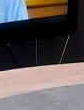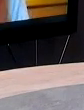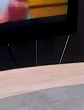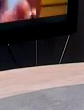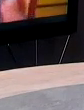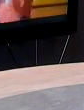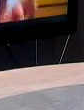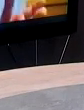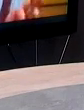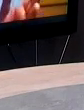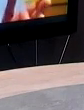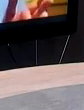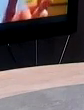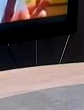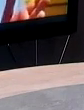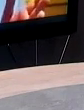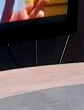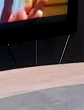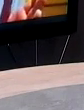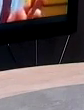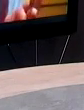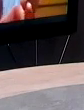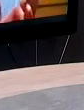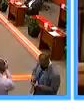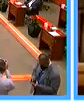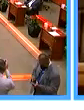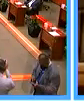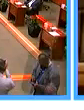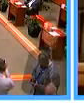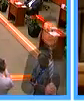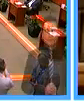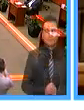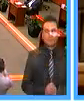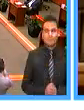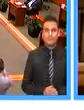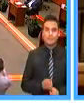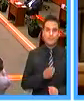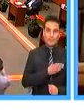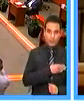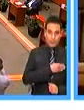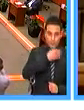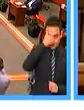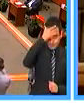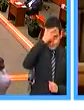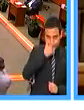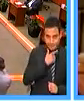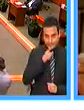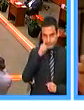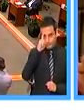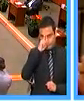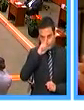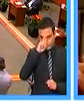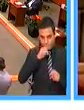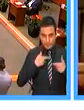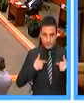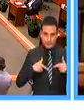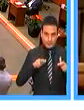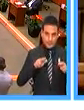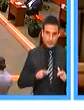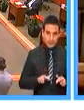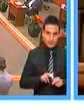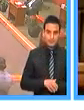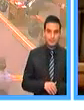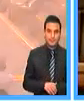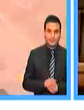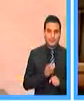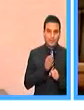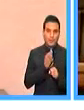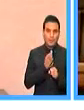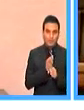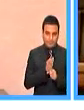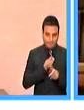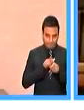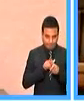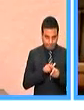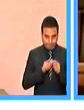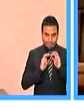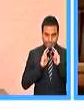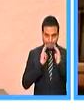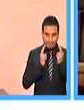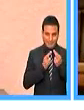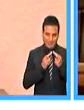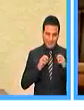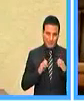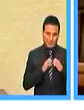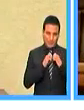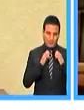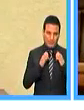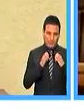da la responsabilidad al INE de fiscalizar todas las campañas que se realizan en el país y que